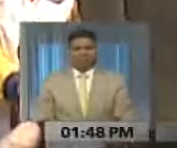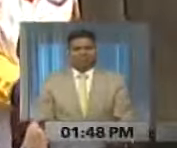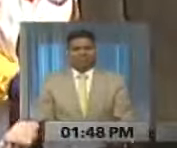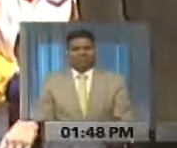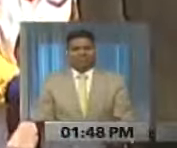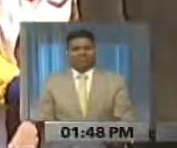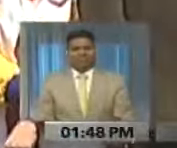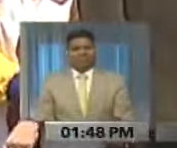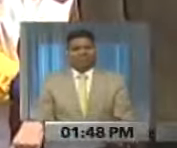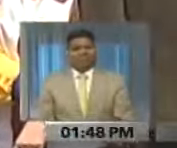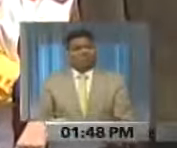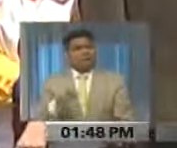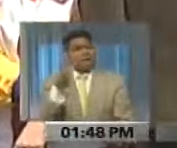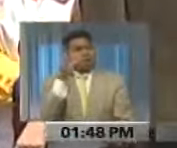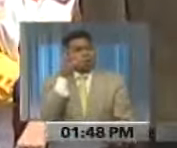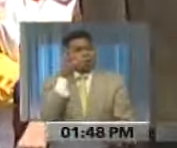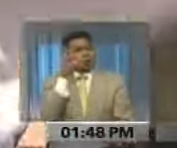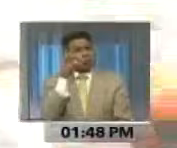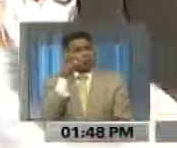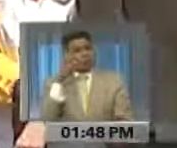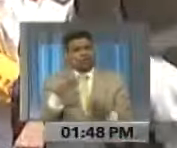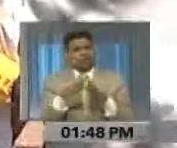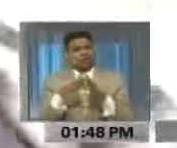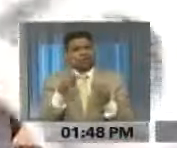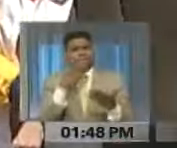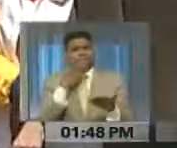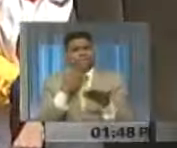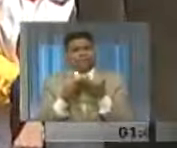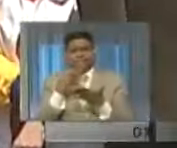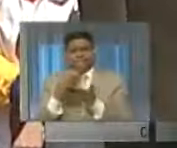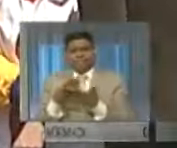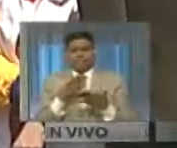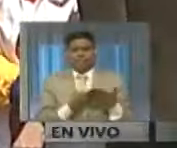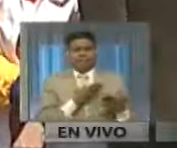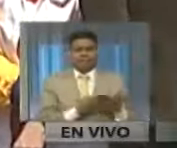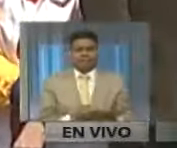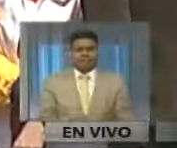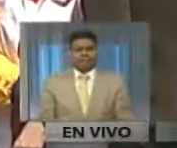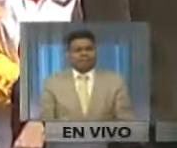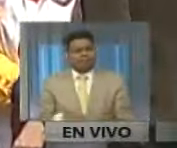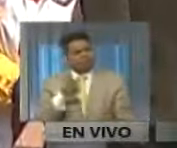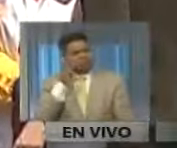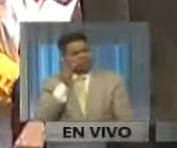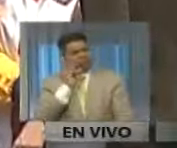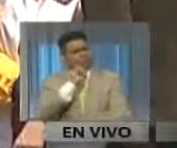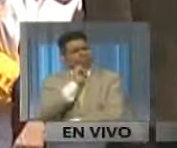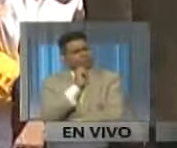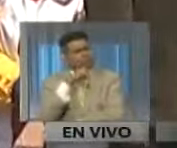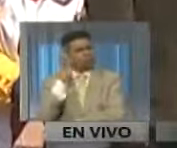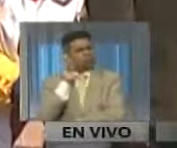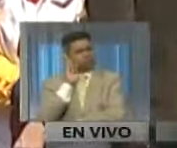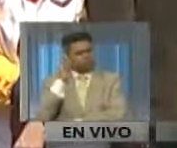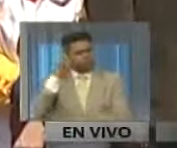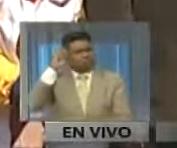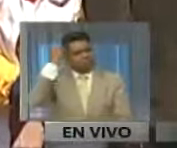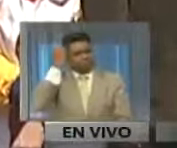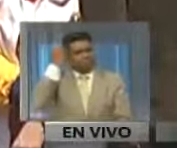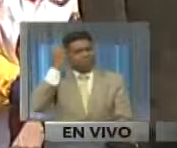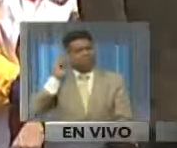Y venía escuchando todos los planteamientos. Y yo quiero hacer unas reflexiones y que nos escuchemos